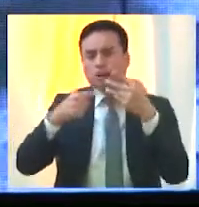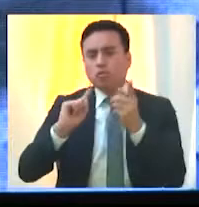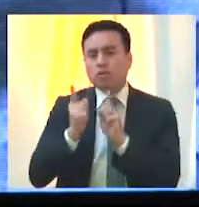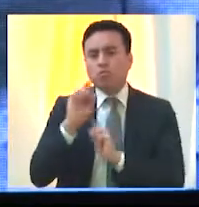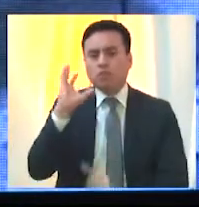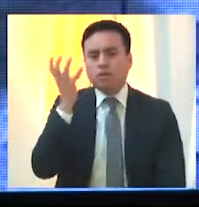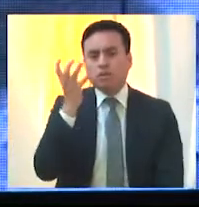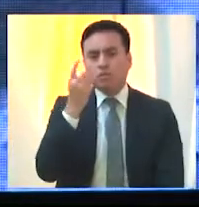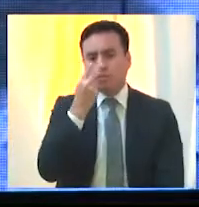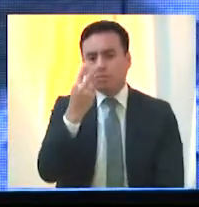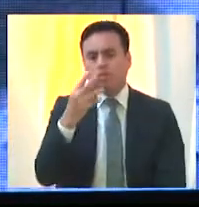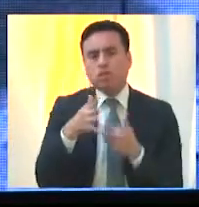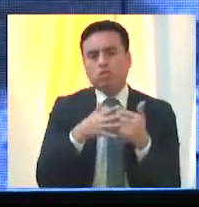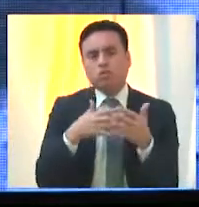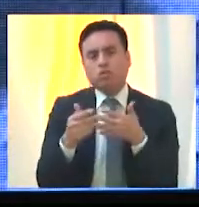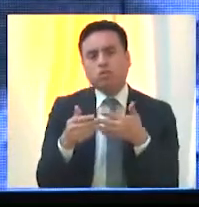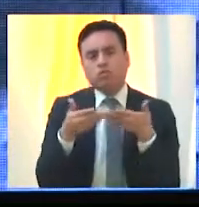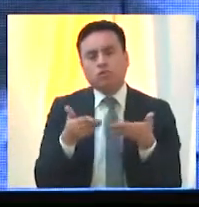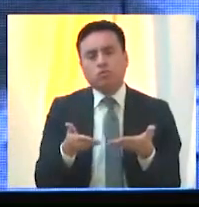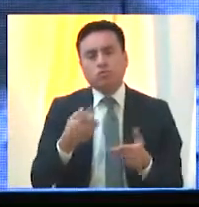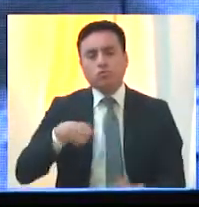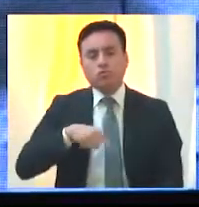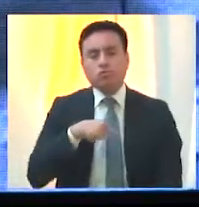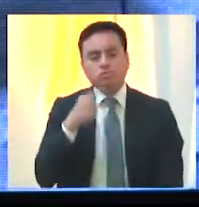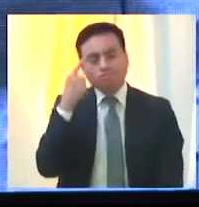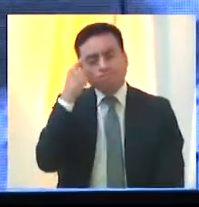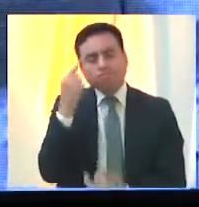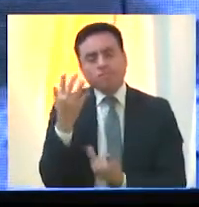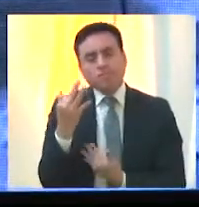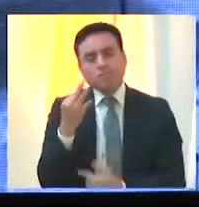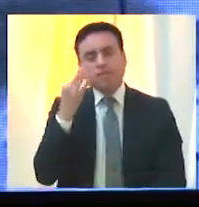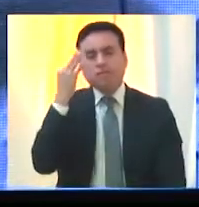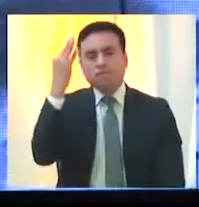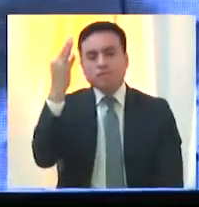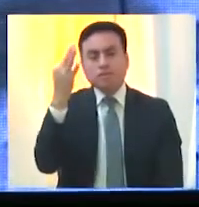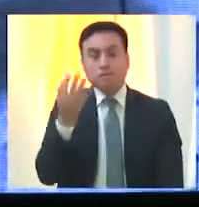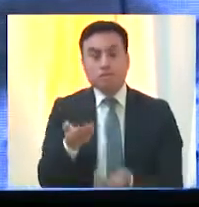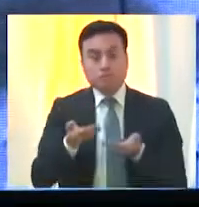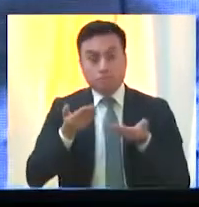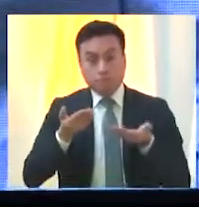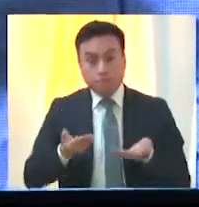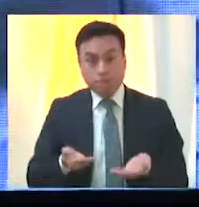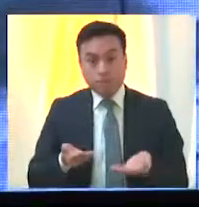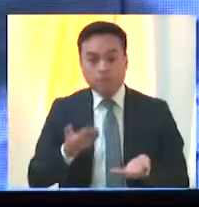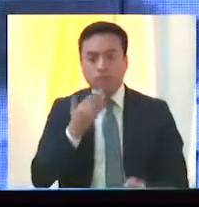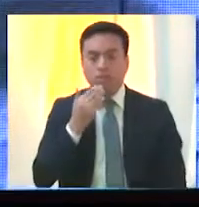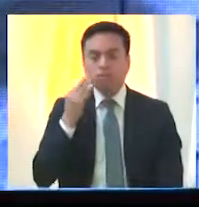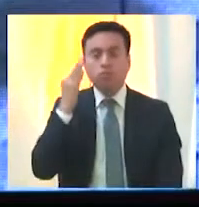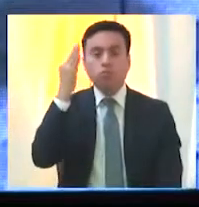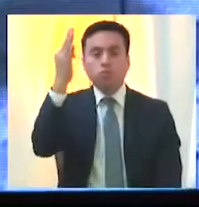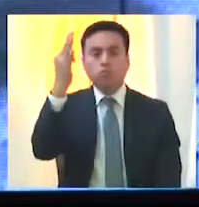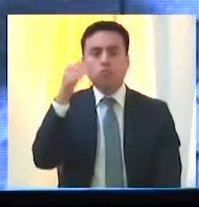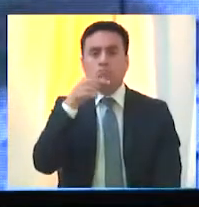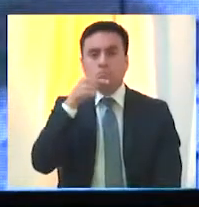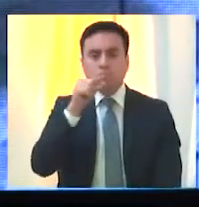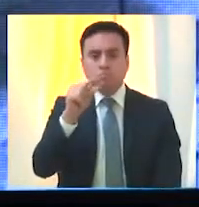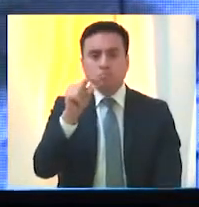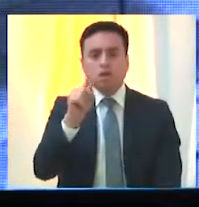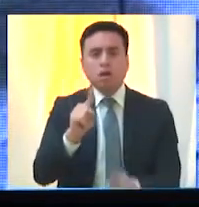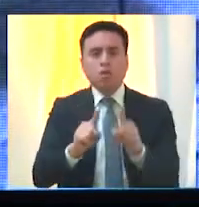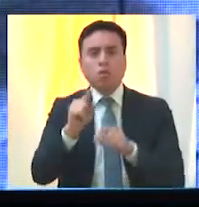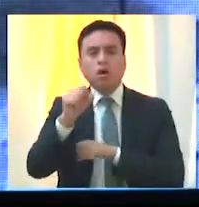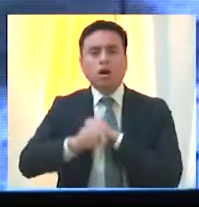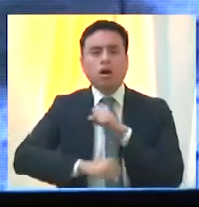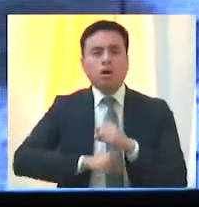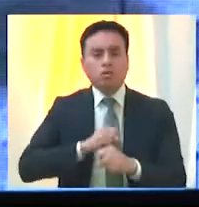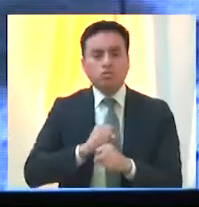tiene una componente natural, y por lo tanto tenemos alguna esperanza de que entre el presente y el futuro cercano, algunos años